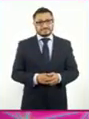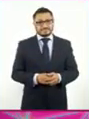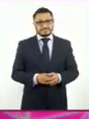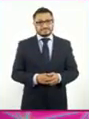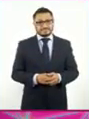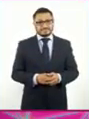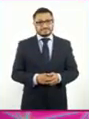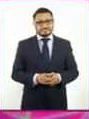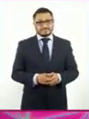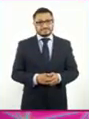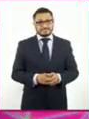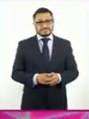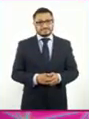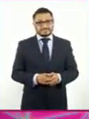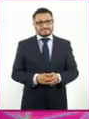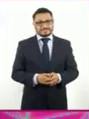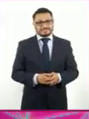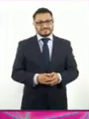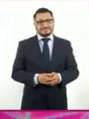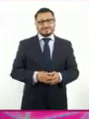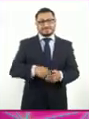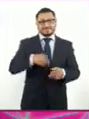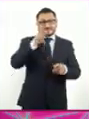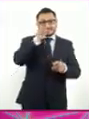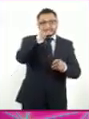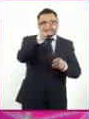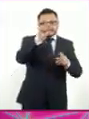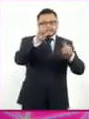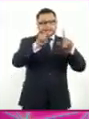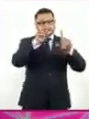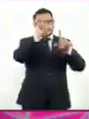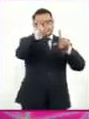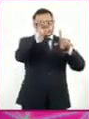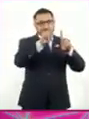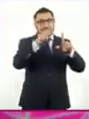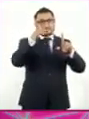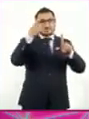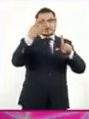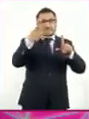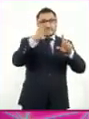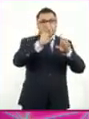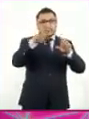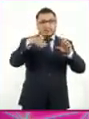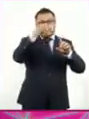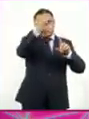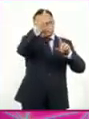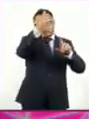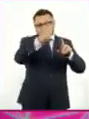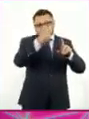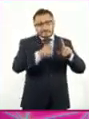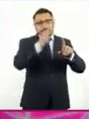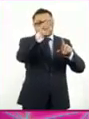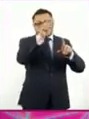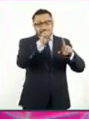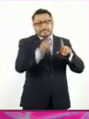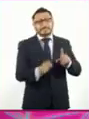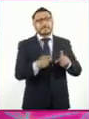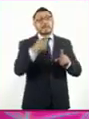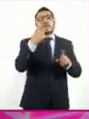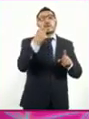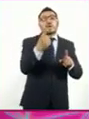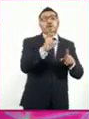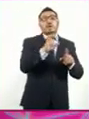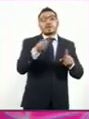Marcaremos puntitos a cada 4 centímetros. y aproximadamente a 1 centímetro